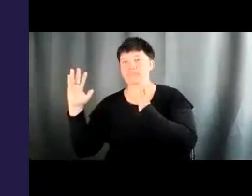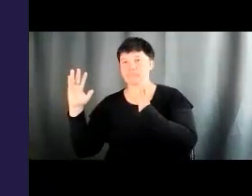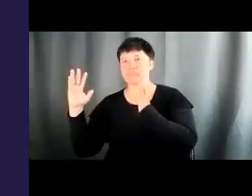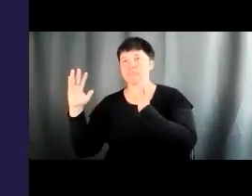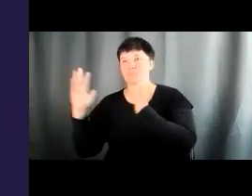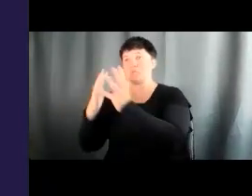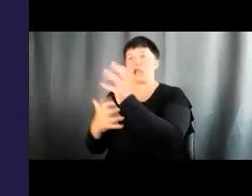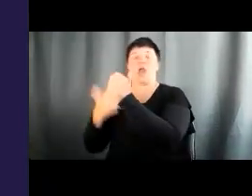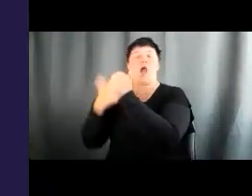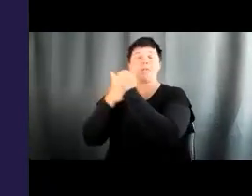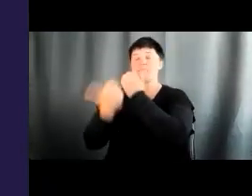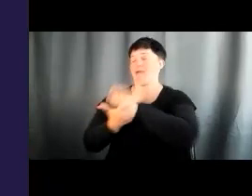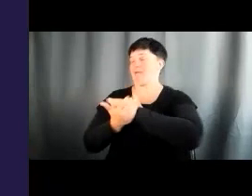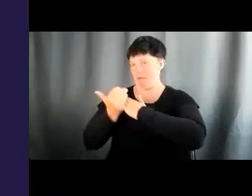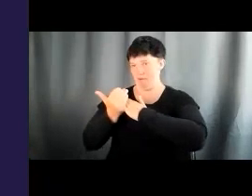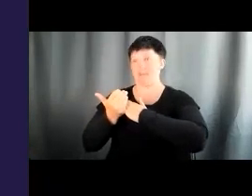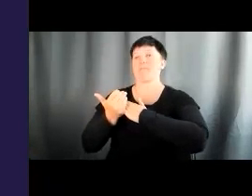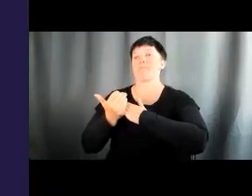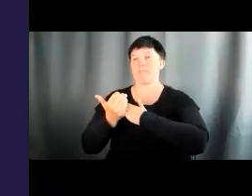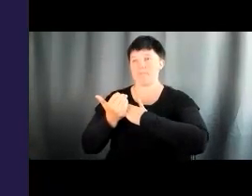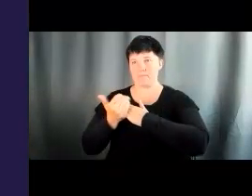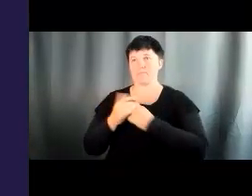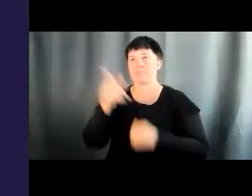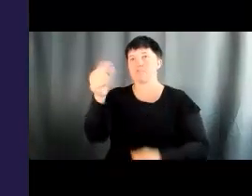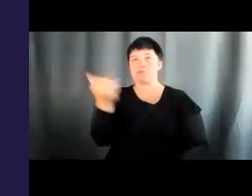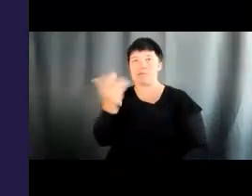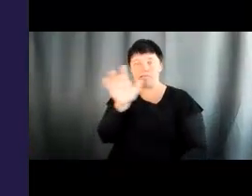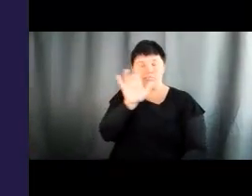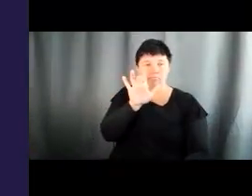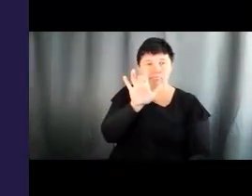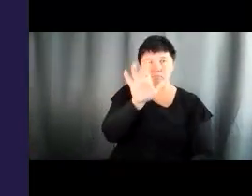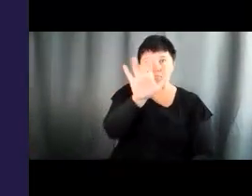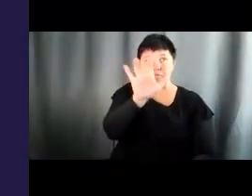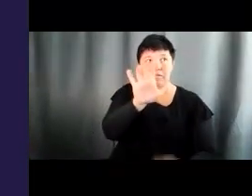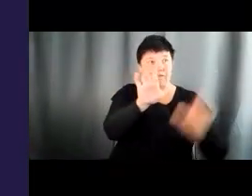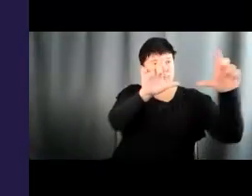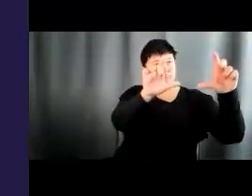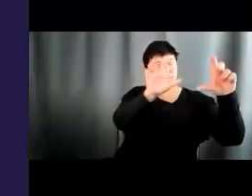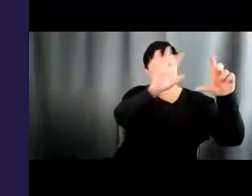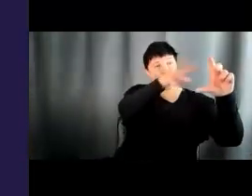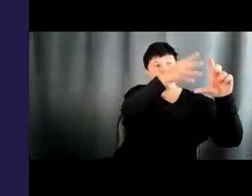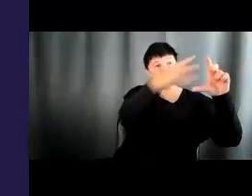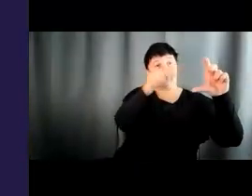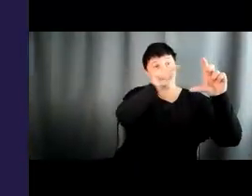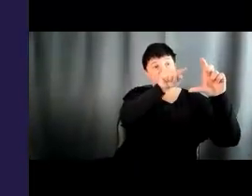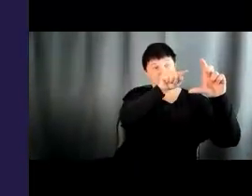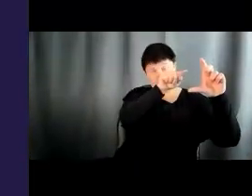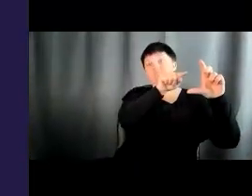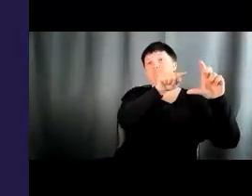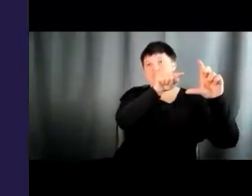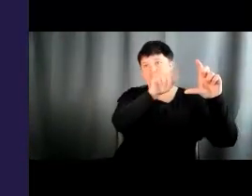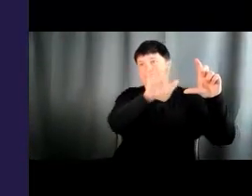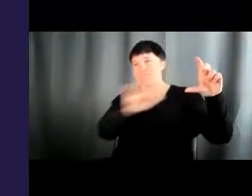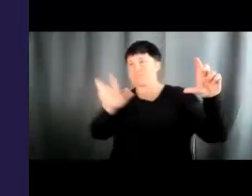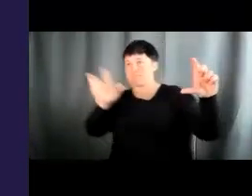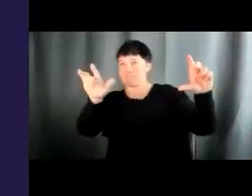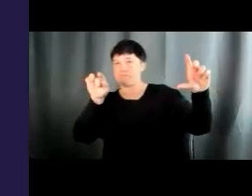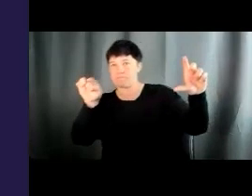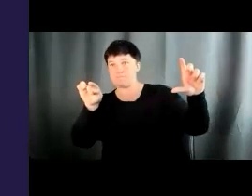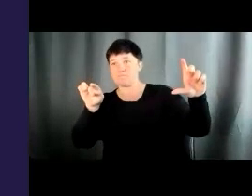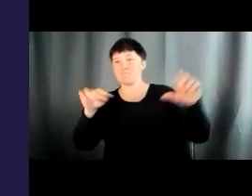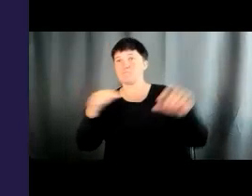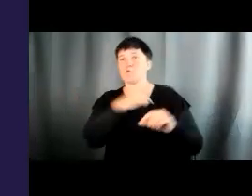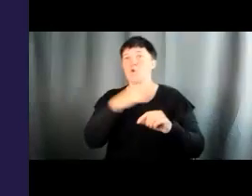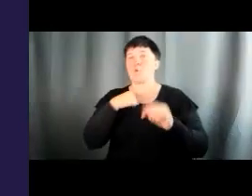se actualizarán automáticamente y luego podemos hacer clic en el gráfico. Y luego lo seleccionaremos.